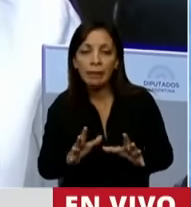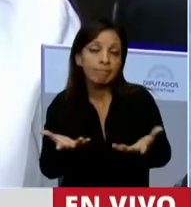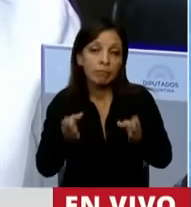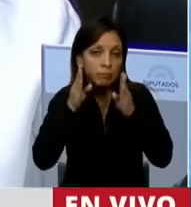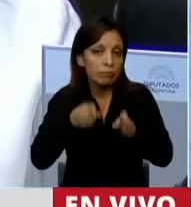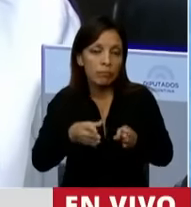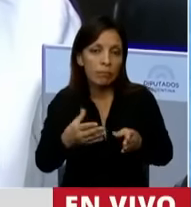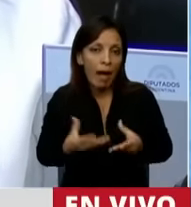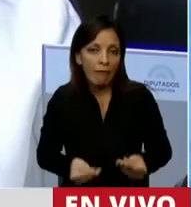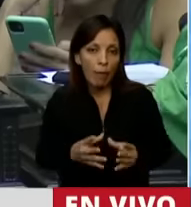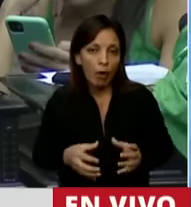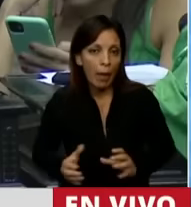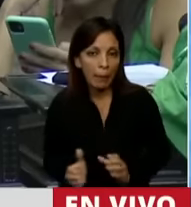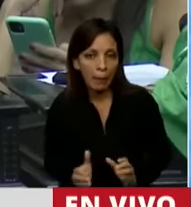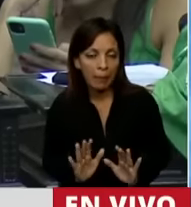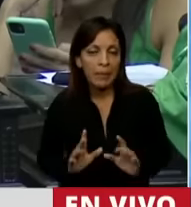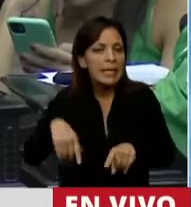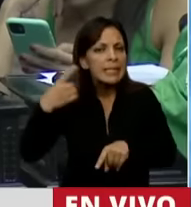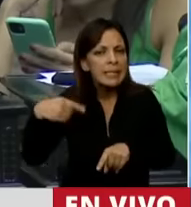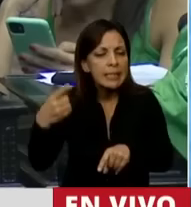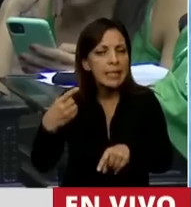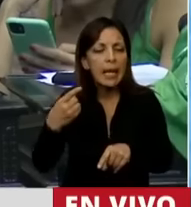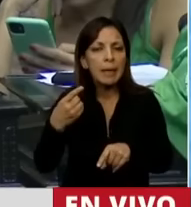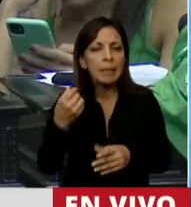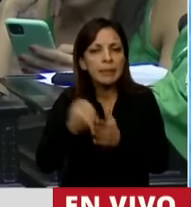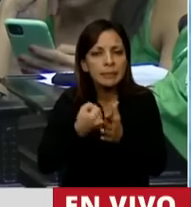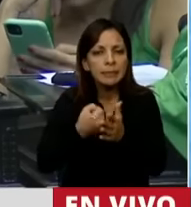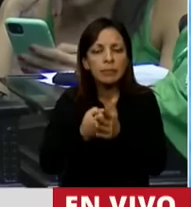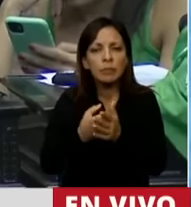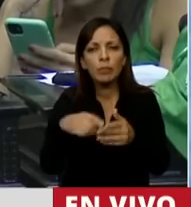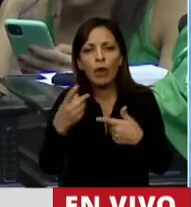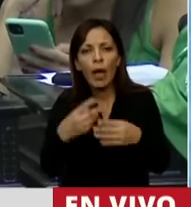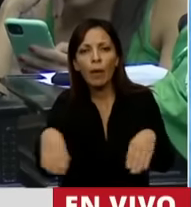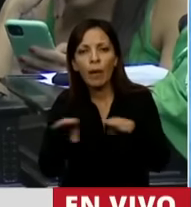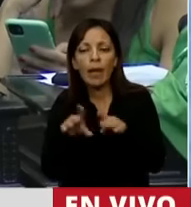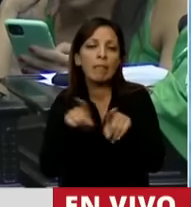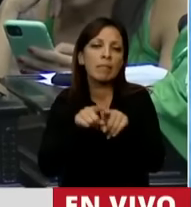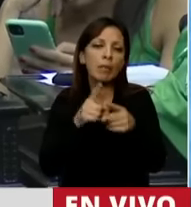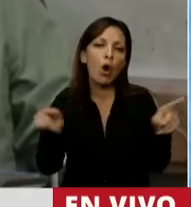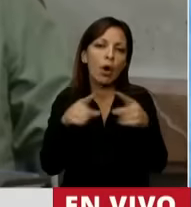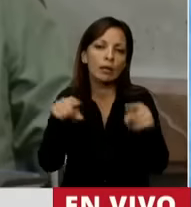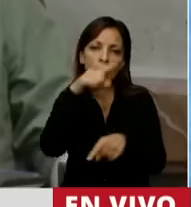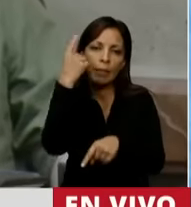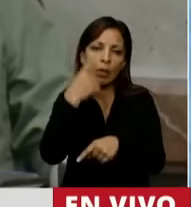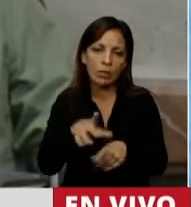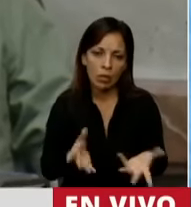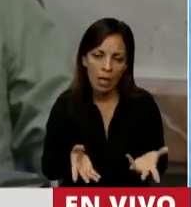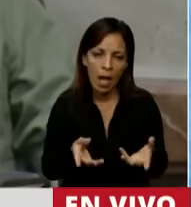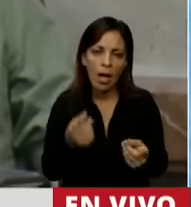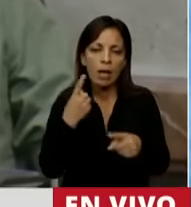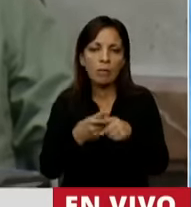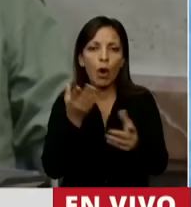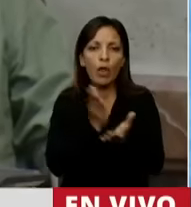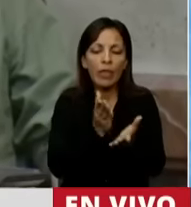embrión. Siempre hemos estado peleando por la noble igualdad, como nos enseña nuestro himno desde chiquito, por los derechos de los